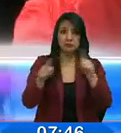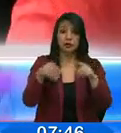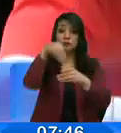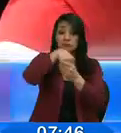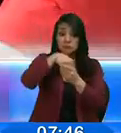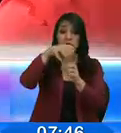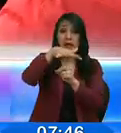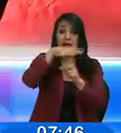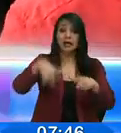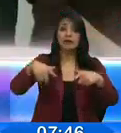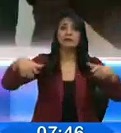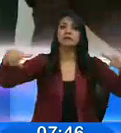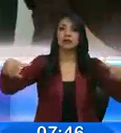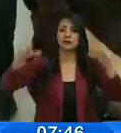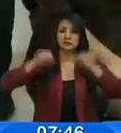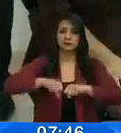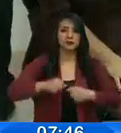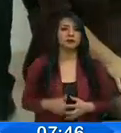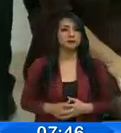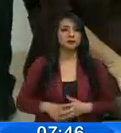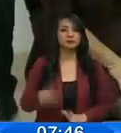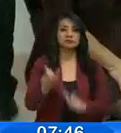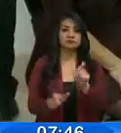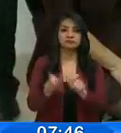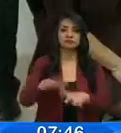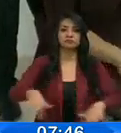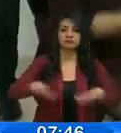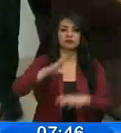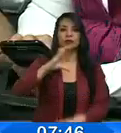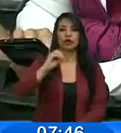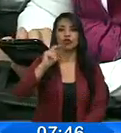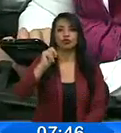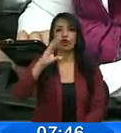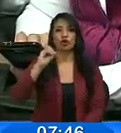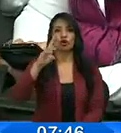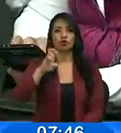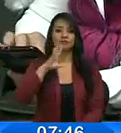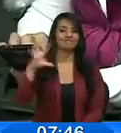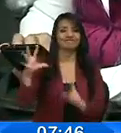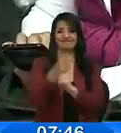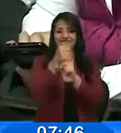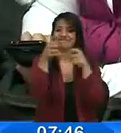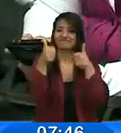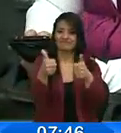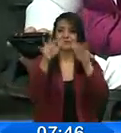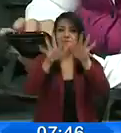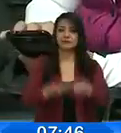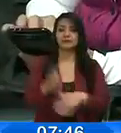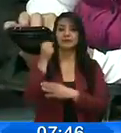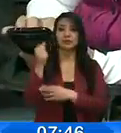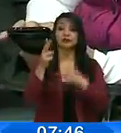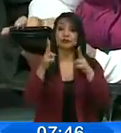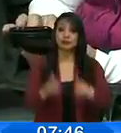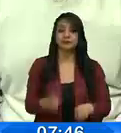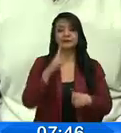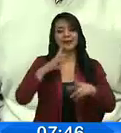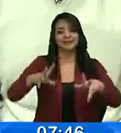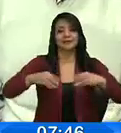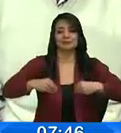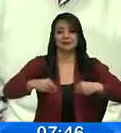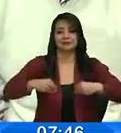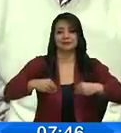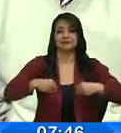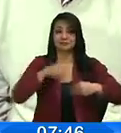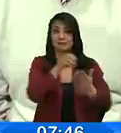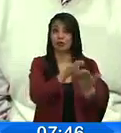mismo, agrandando el parque. Finalmente, los moradores del sector de Conocoto calificaron como una victoria que la Secretaría de Derechos Humanos haya desistido del